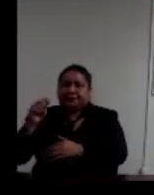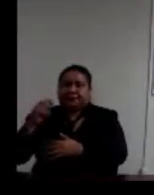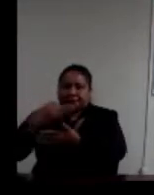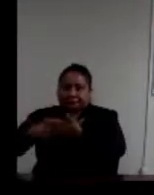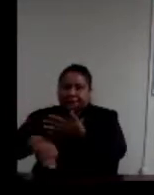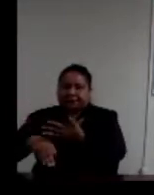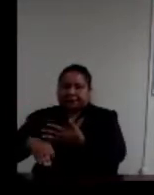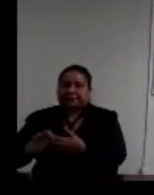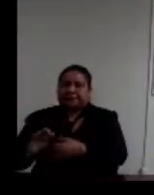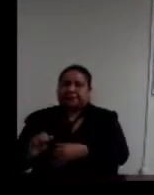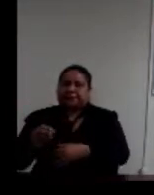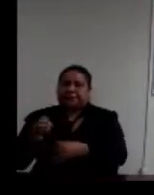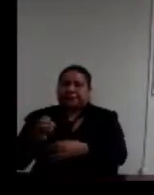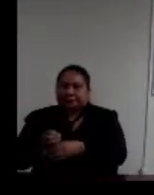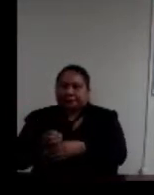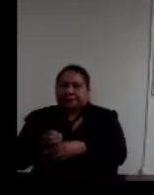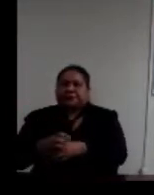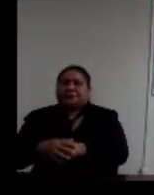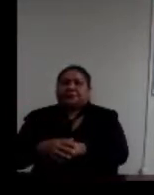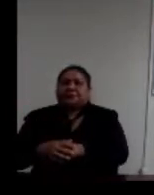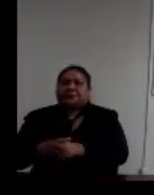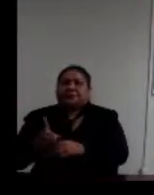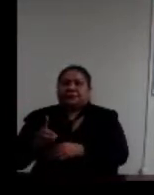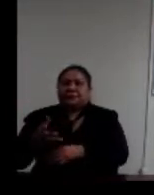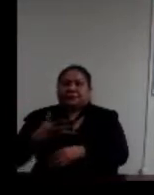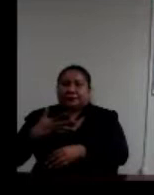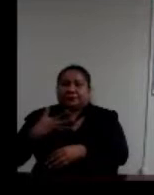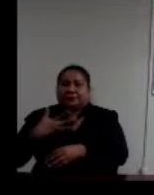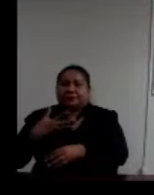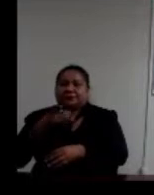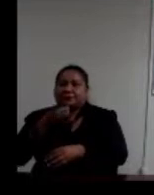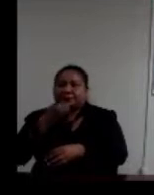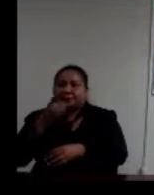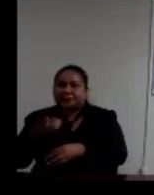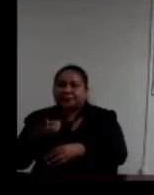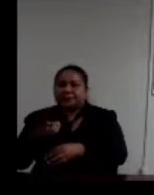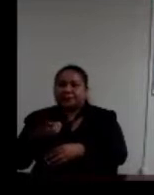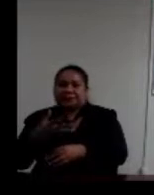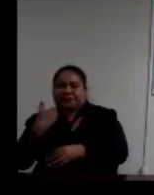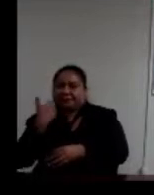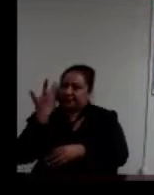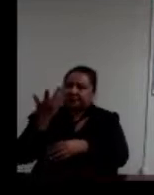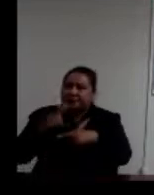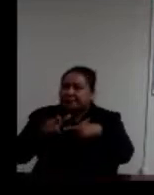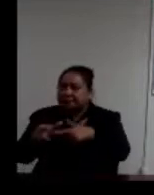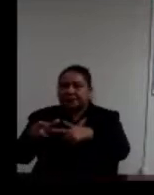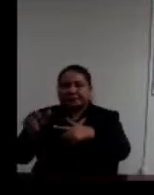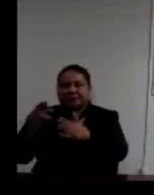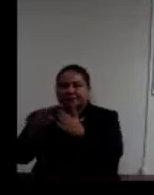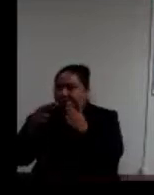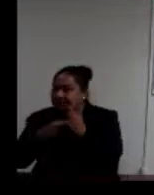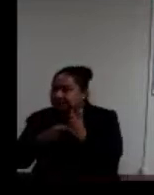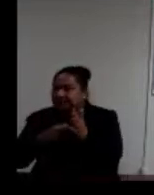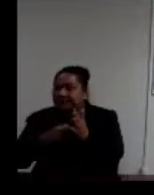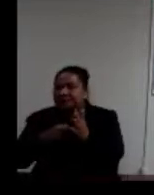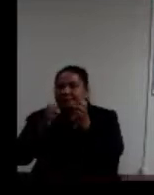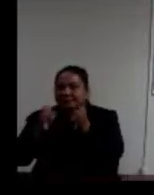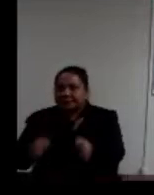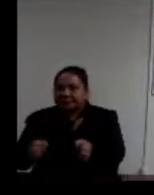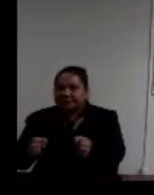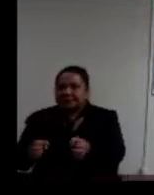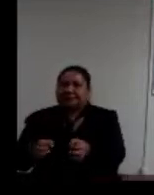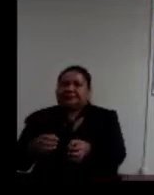oposicionista desafiante es todo aquel niño que se opone a las indicaciones, a las reglas establecidas ya sea en